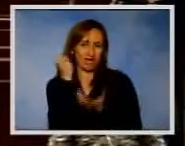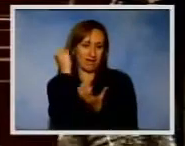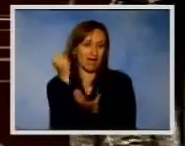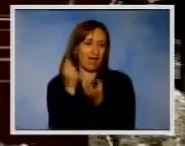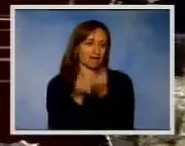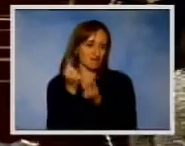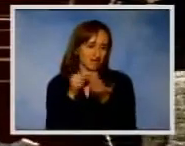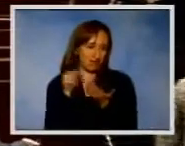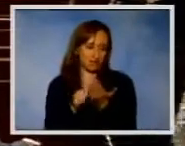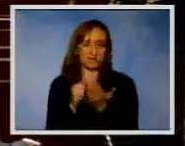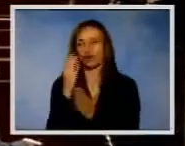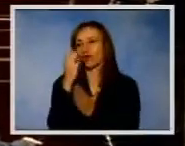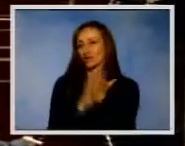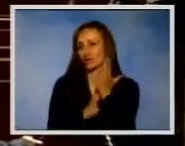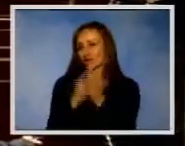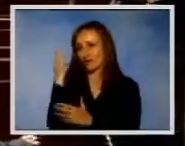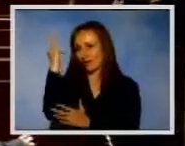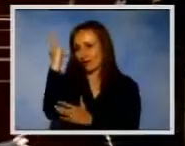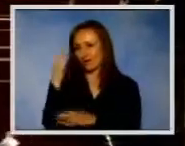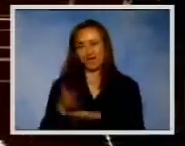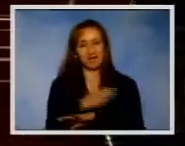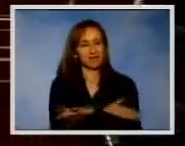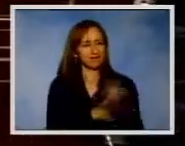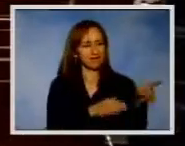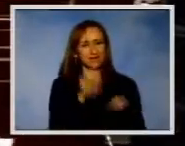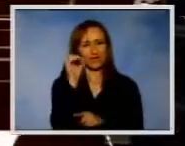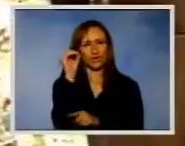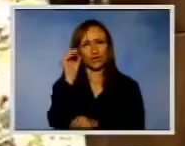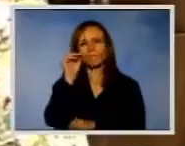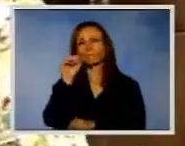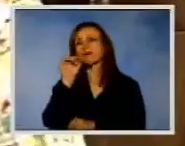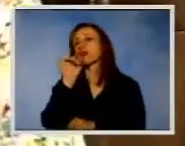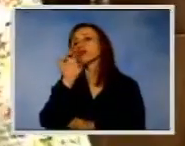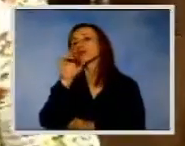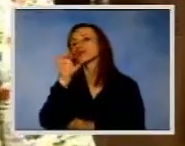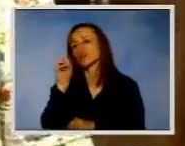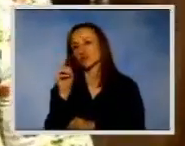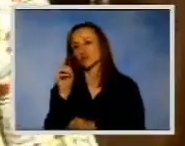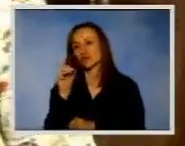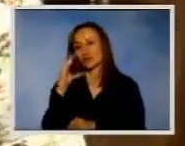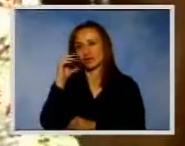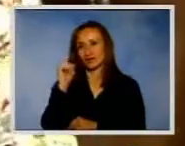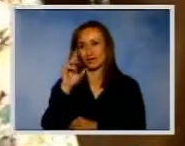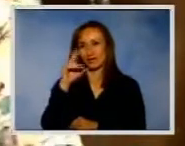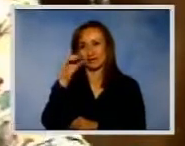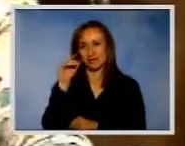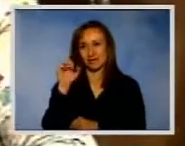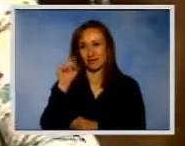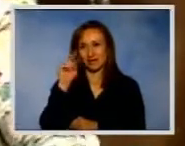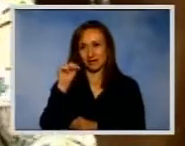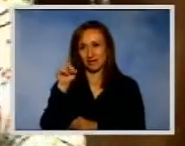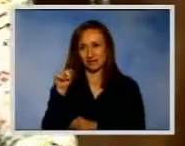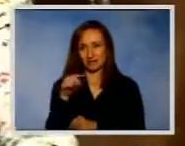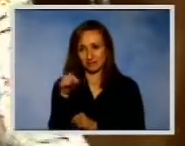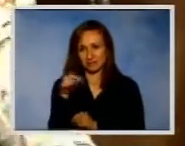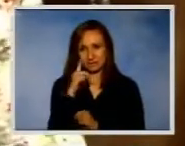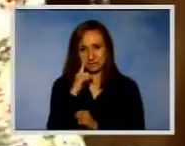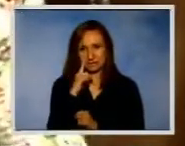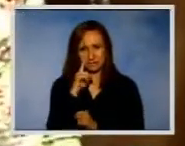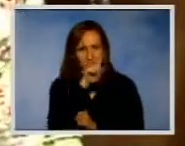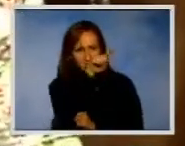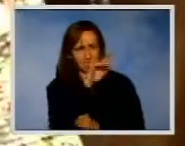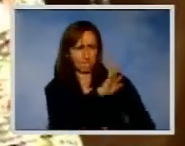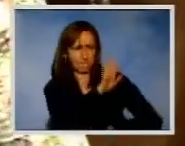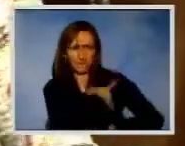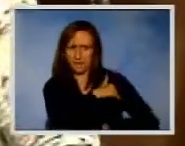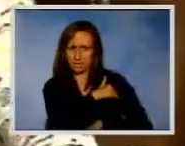dirigida al doctor Mauricio Cárdenas. Señor ministro, le quiero decir a usted que no puedo